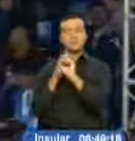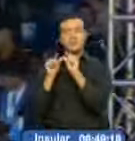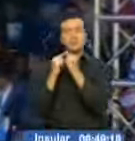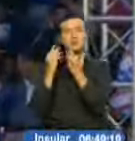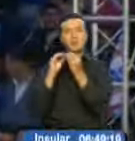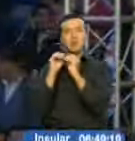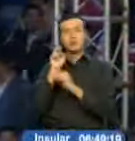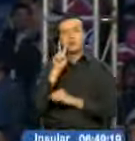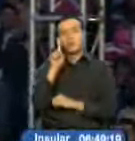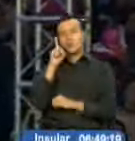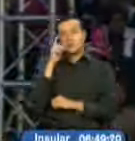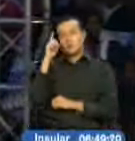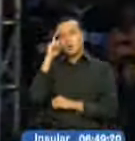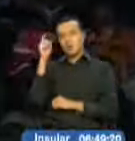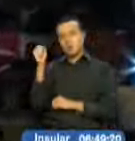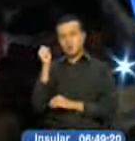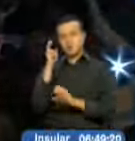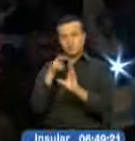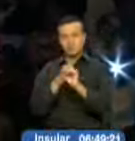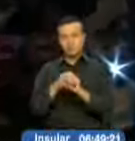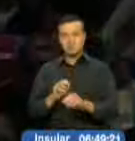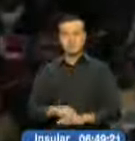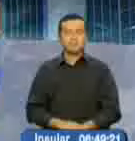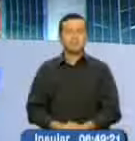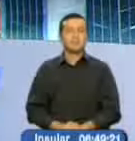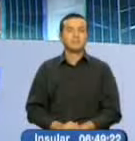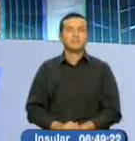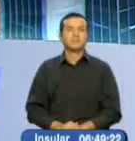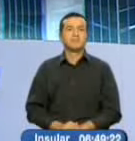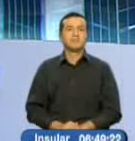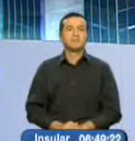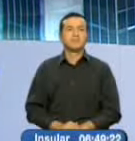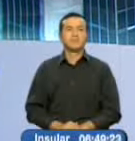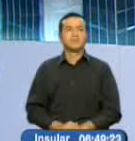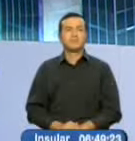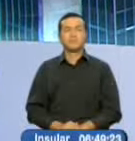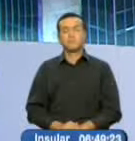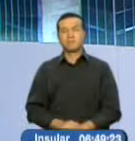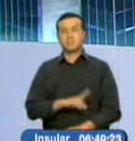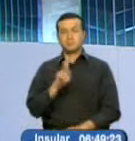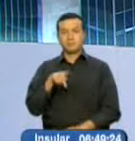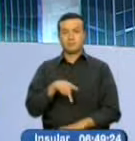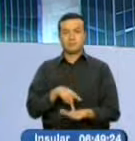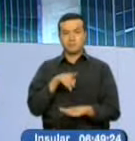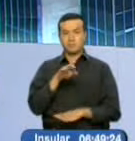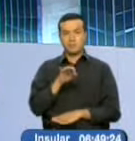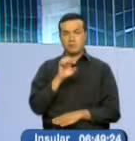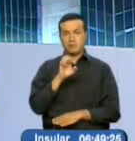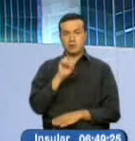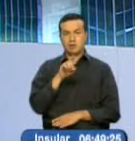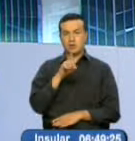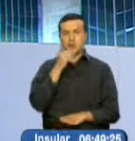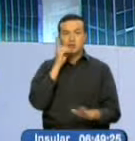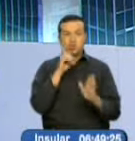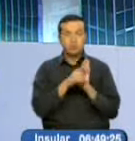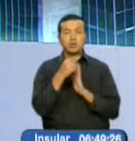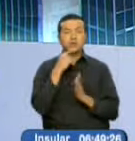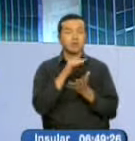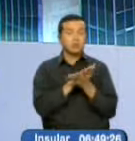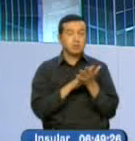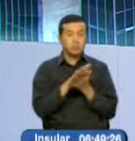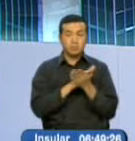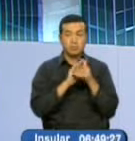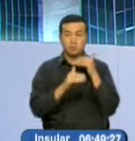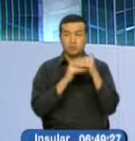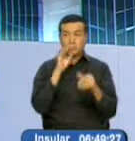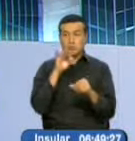movimiento de Guillermo Lasso. Alec Llanos, Ecuador TV. Mientras que para el analista político Fernando Buendía, las denuncias de irregularidades del